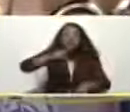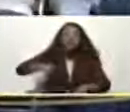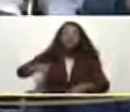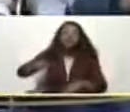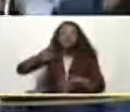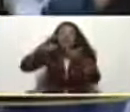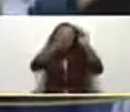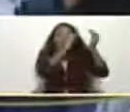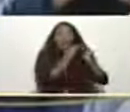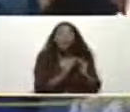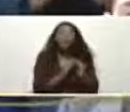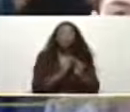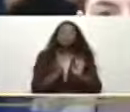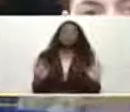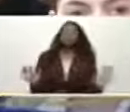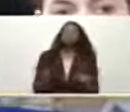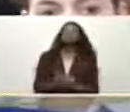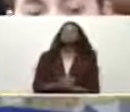realidades.